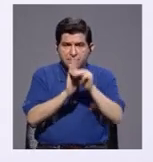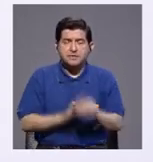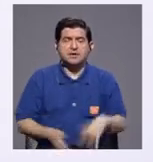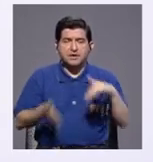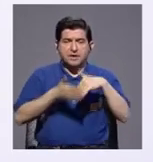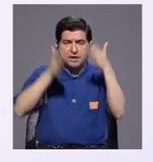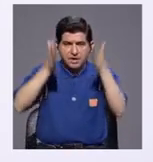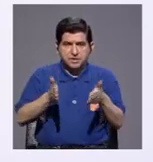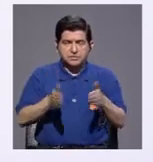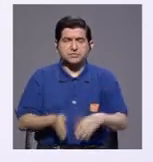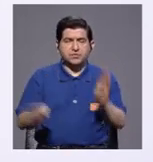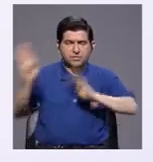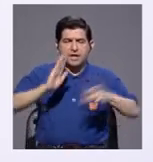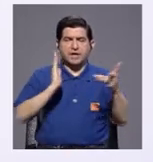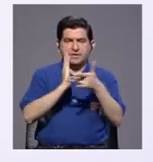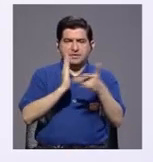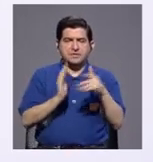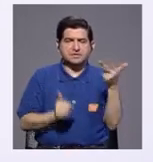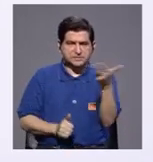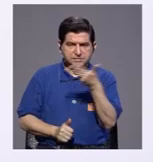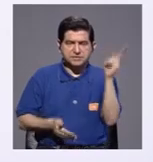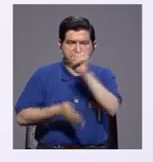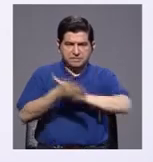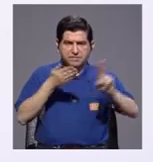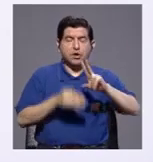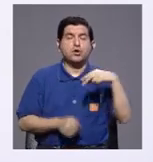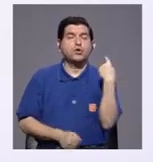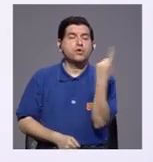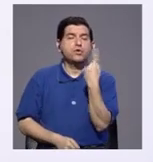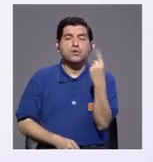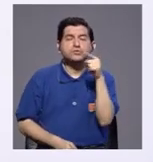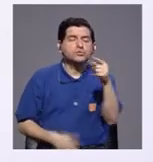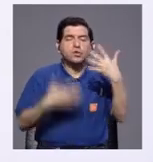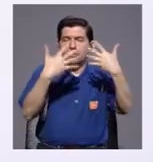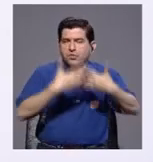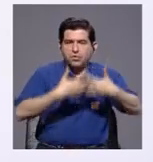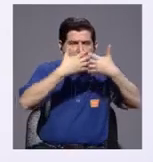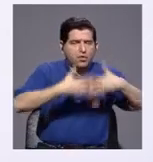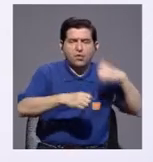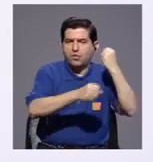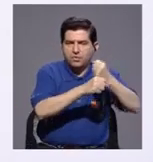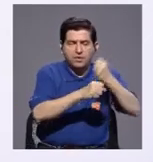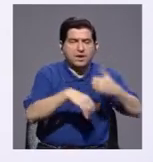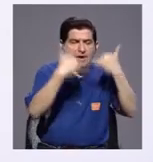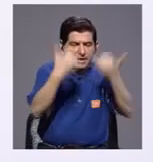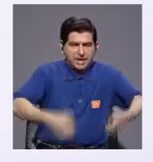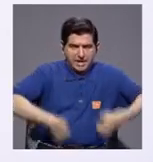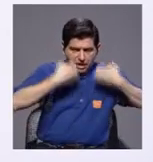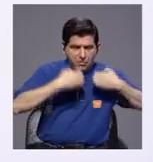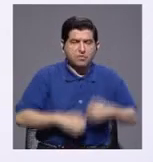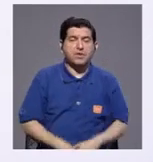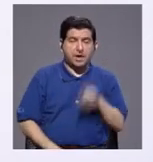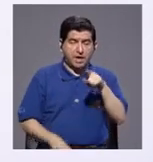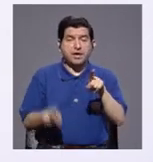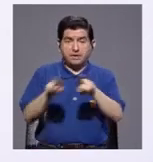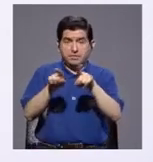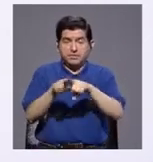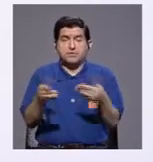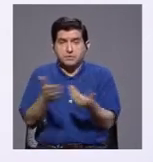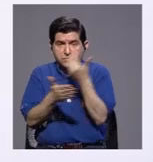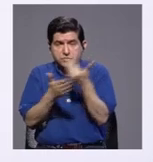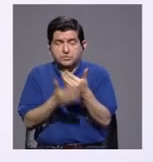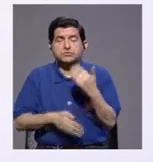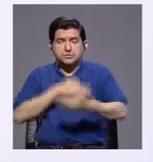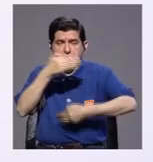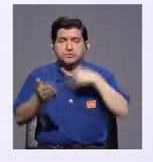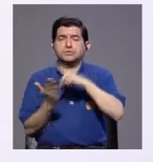biotecnología en las tres universidades no sólo colocarse en industrias que actualmente existen sino innovar gestionar